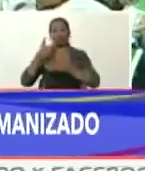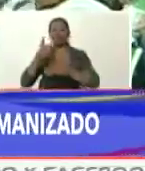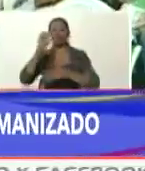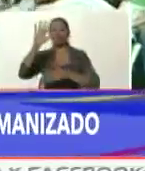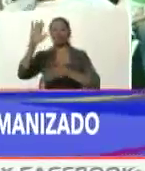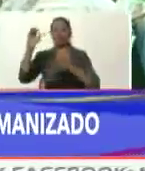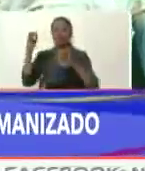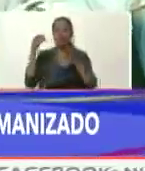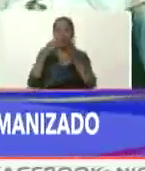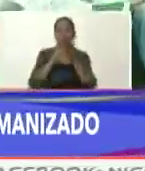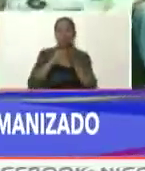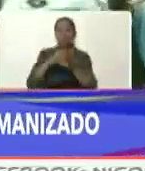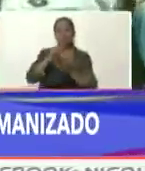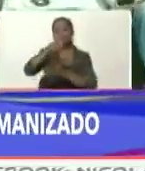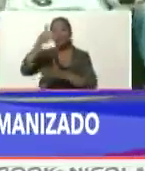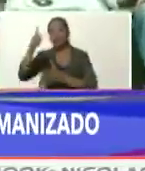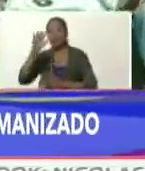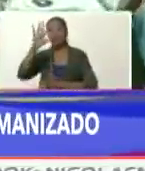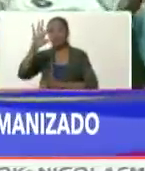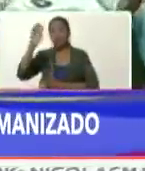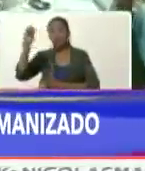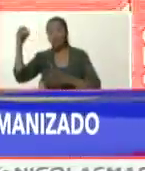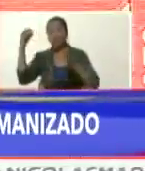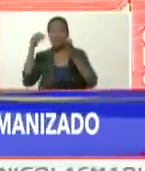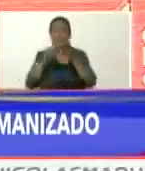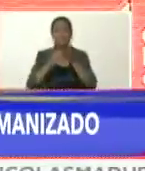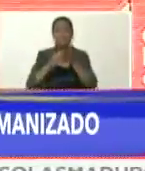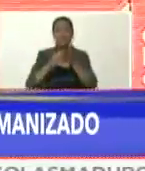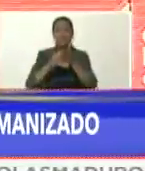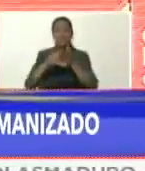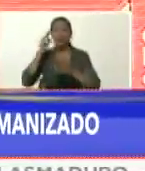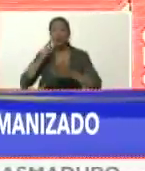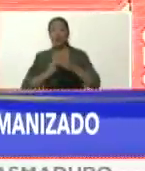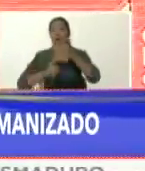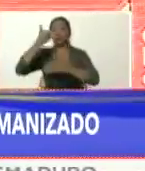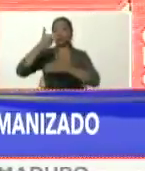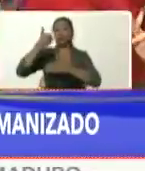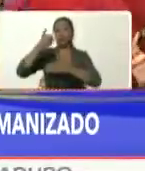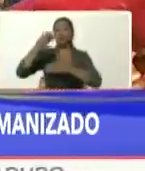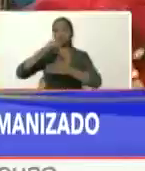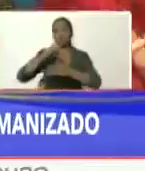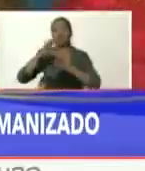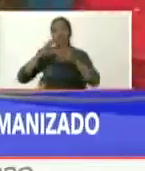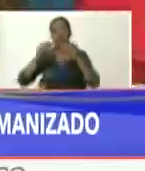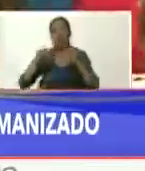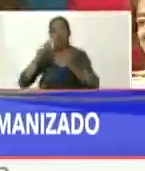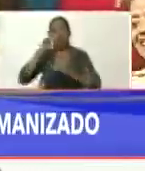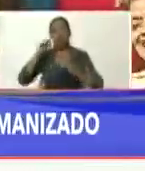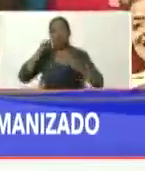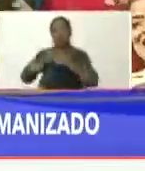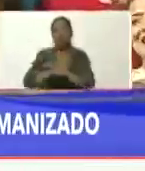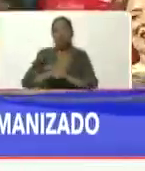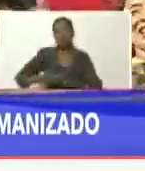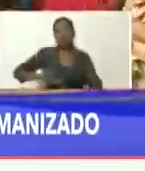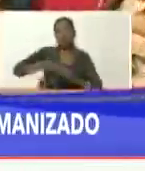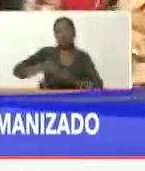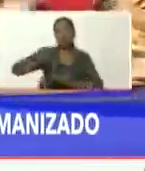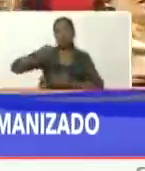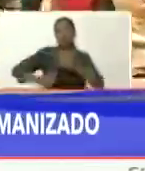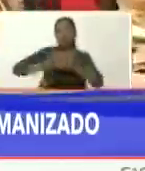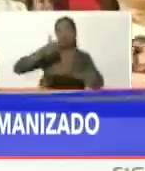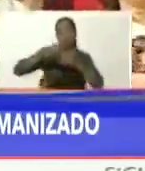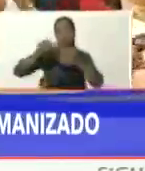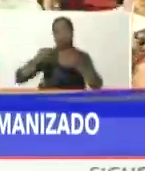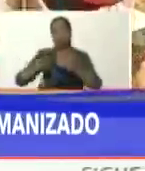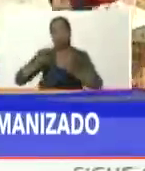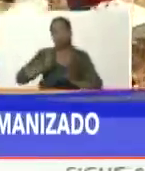mil bolívares por mujer. Parto humanizado y lactancia materna para seguir fortaleciendo el